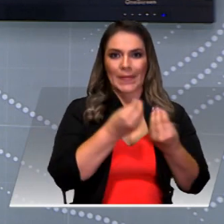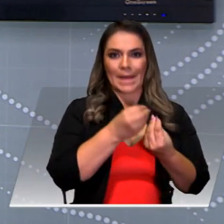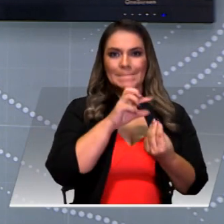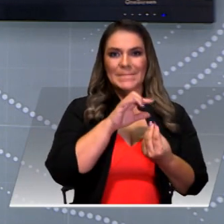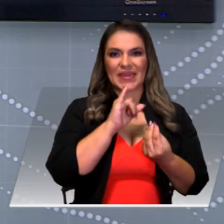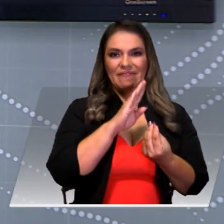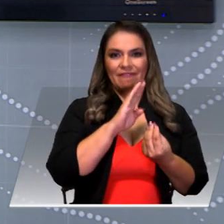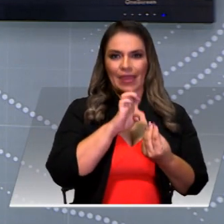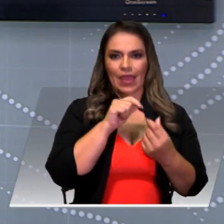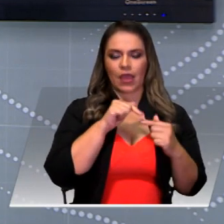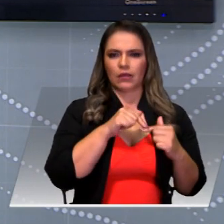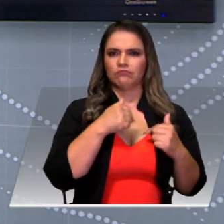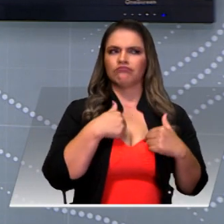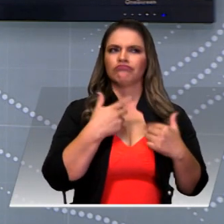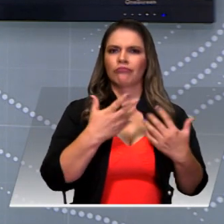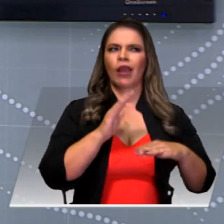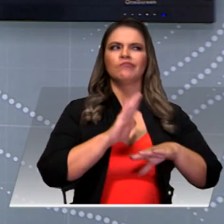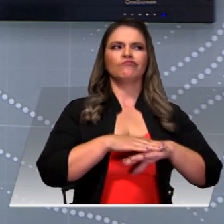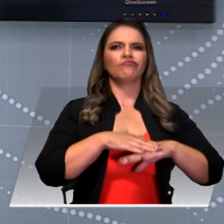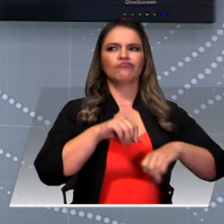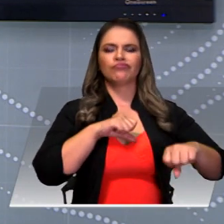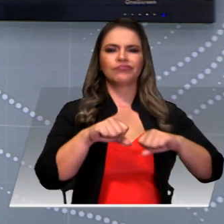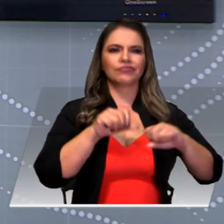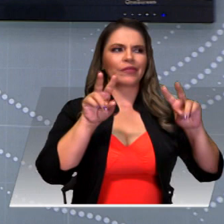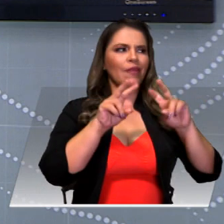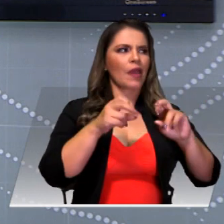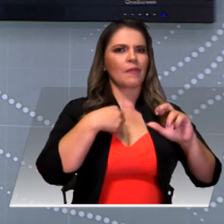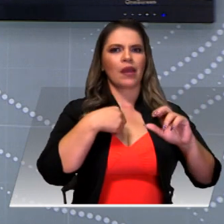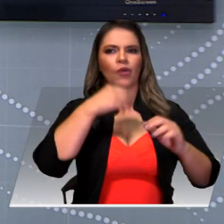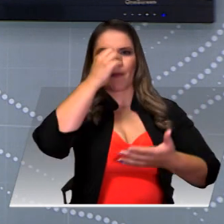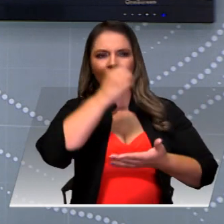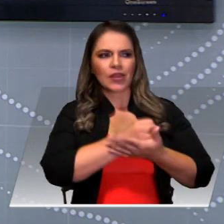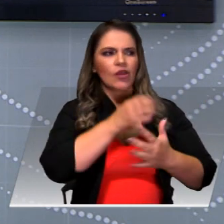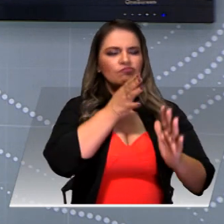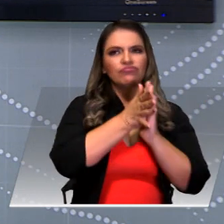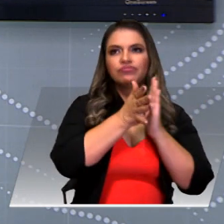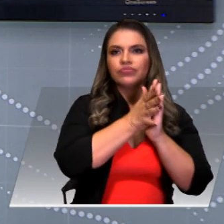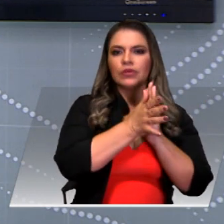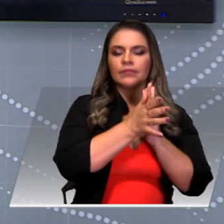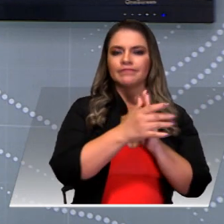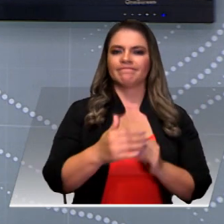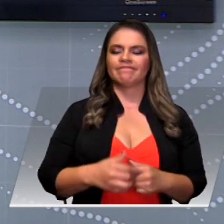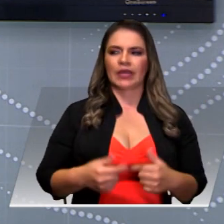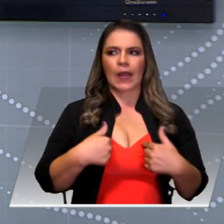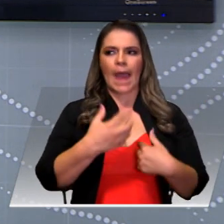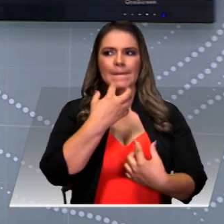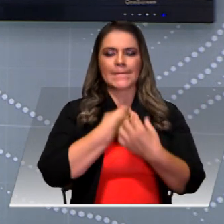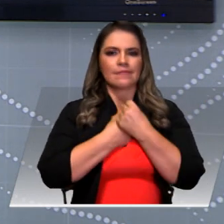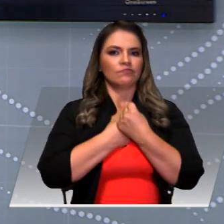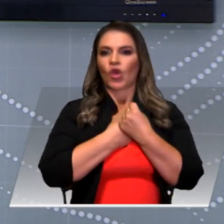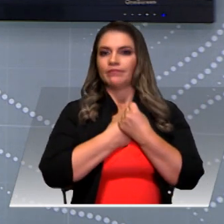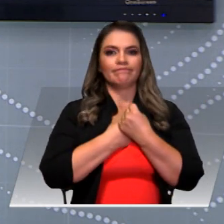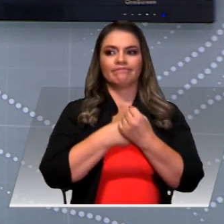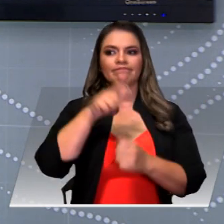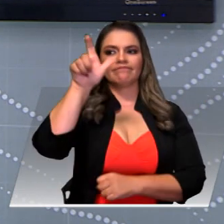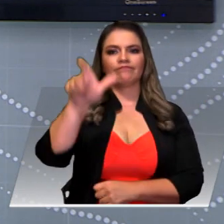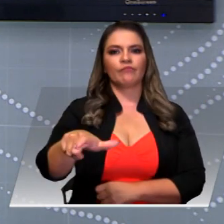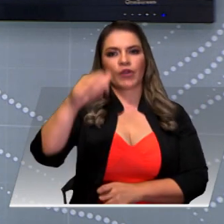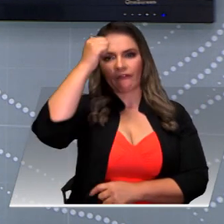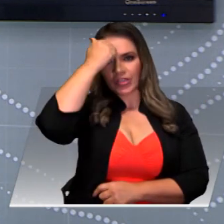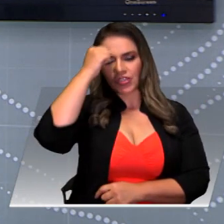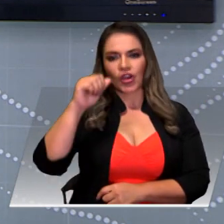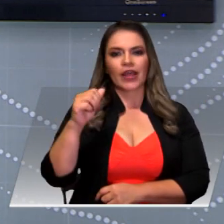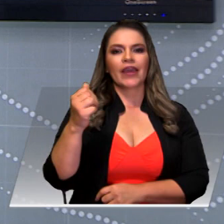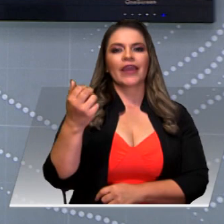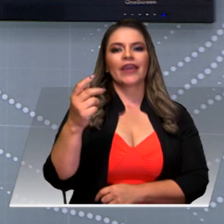Valderrama, una voz autorizada para hablar siempre de la actualidad del equipo nacional, no se guardó absolutamente nada contra el técnico